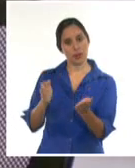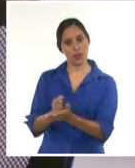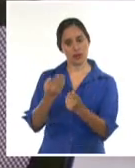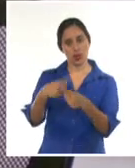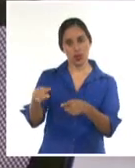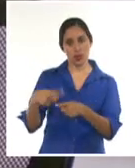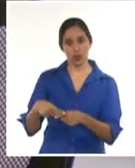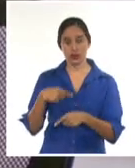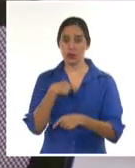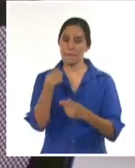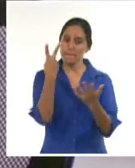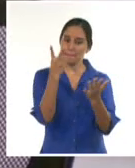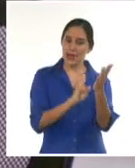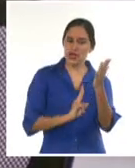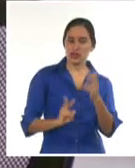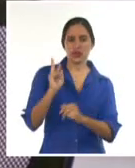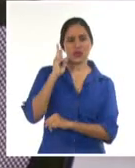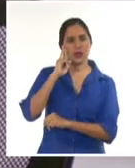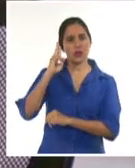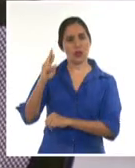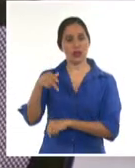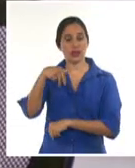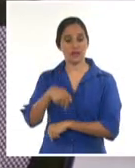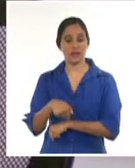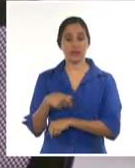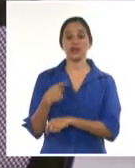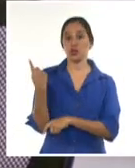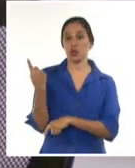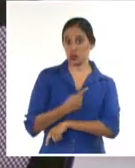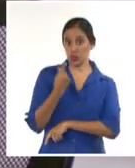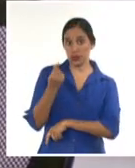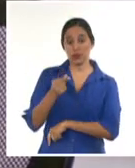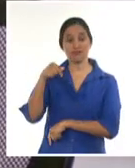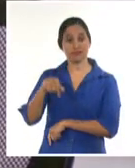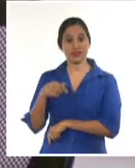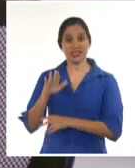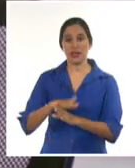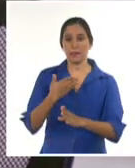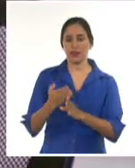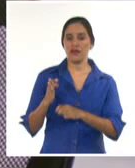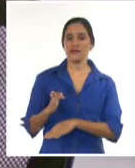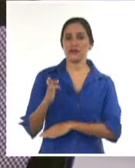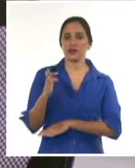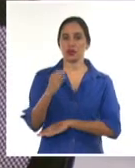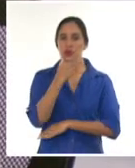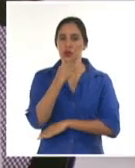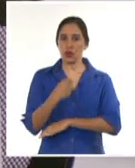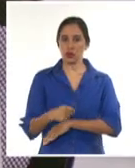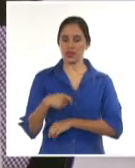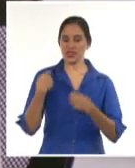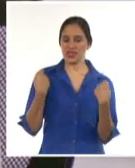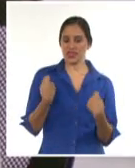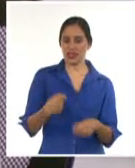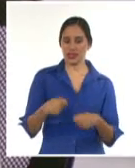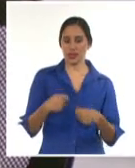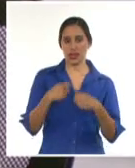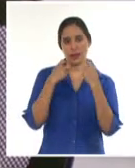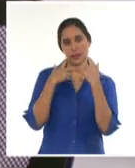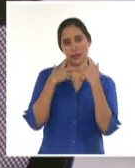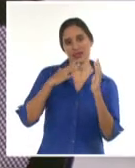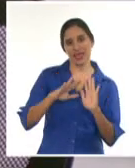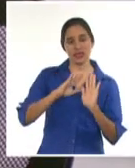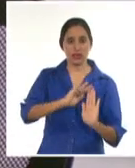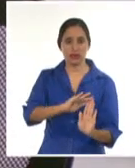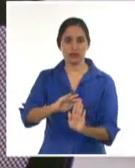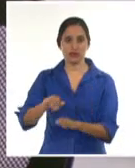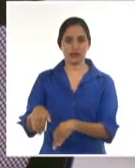un valioso legado a las generaciones presentes y futuras que se beneficiarán de la sabia decisión de desterrar para siempre la región